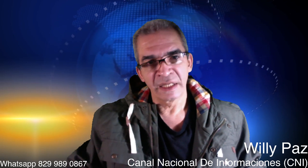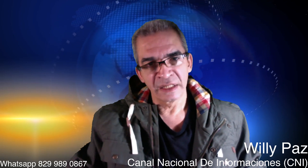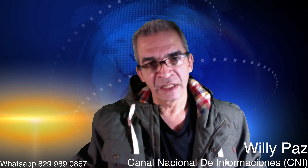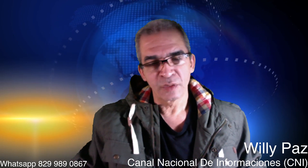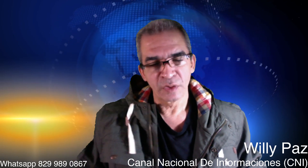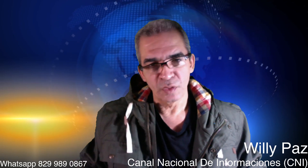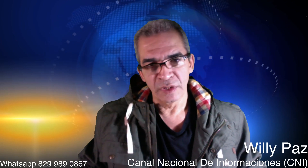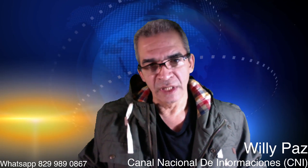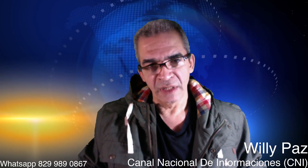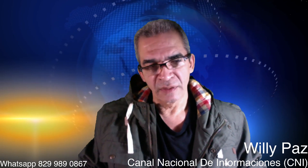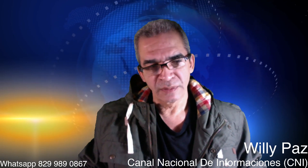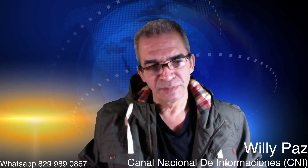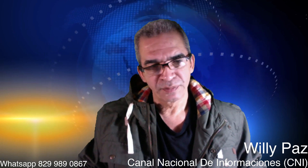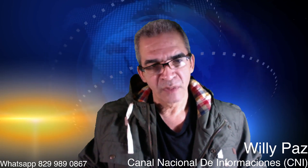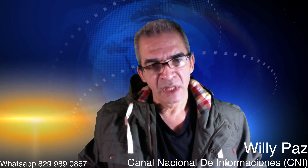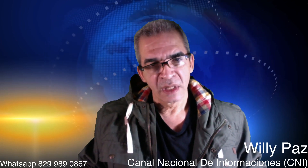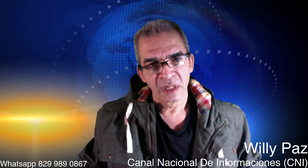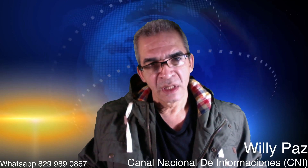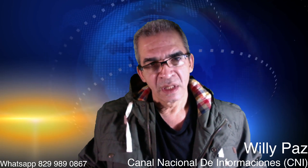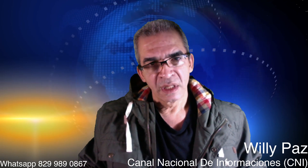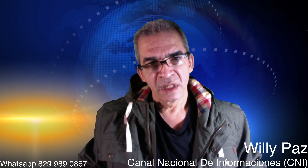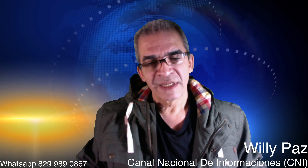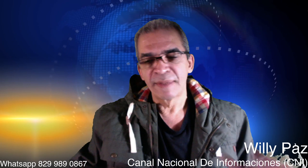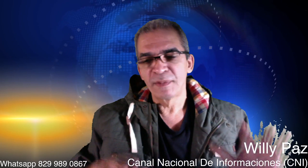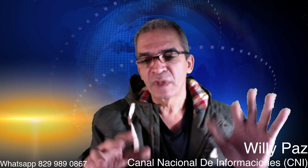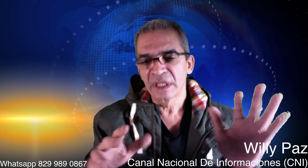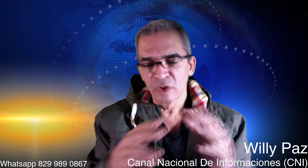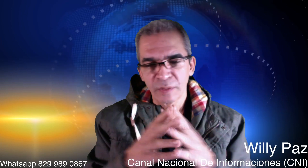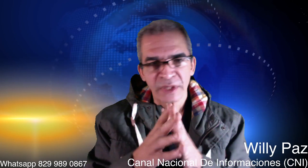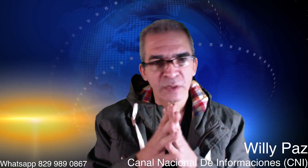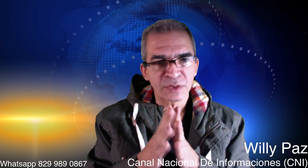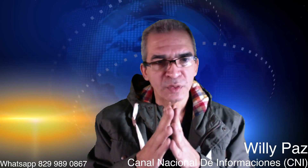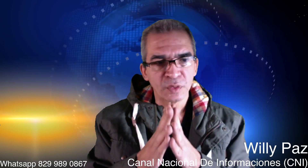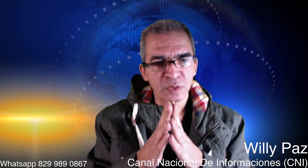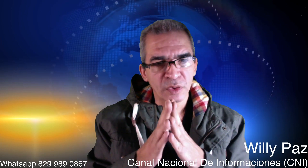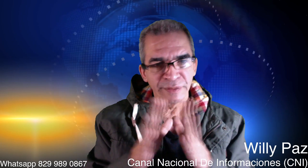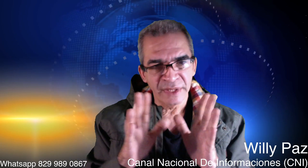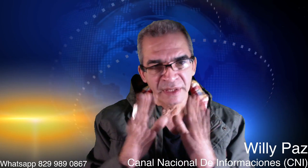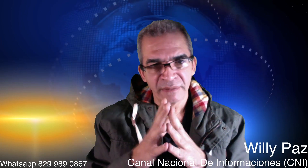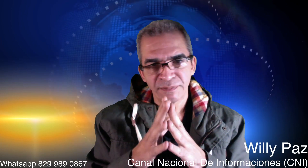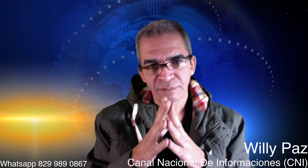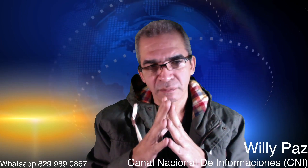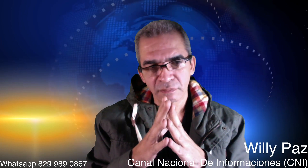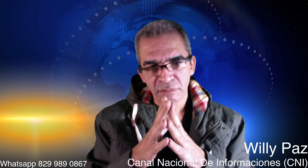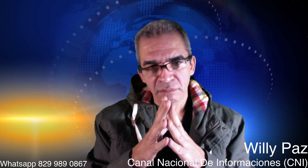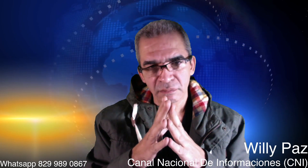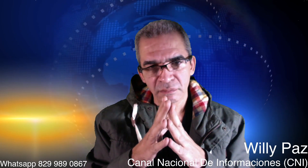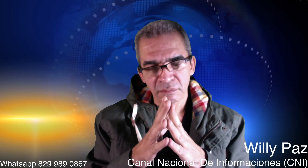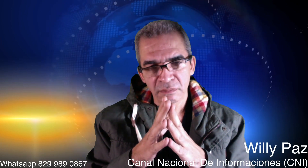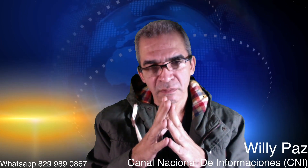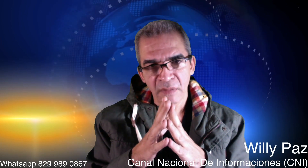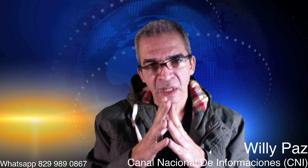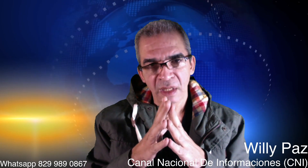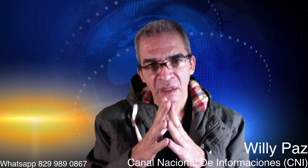coartarle el derecho a los ciudadanos. Sabemos que el COVID es un asunto de vida,